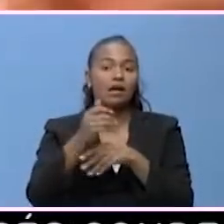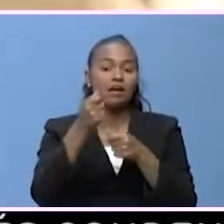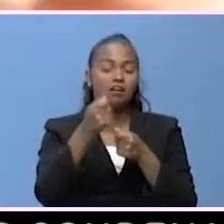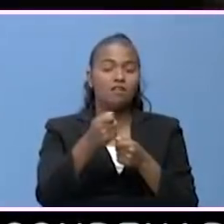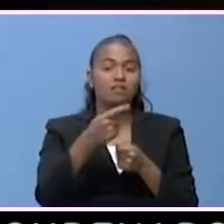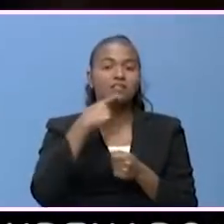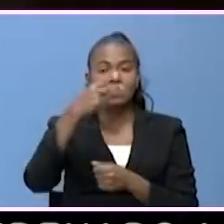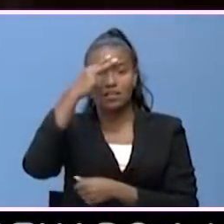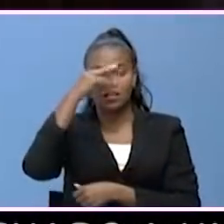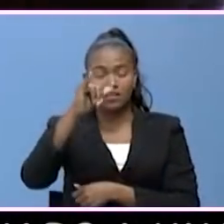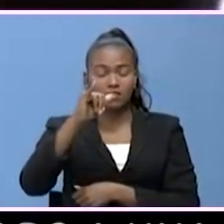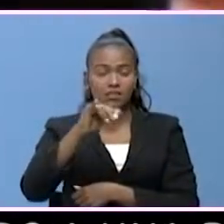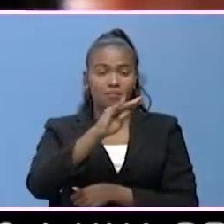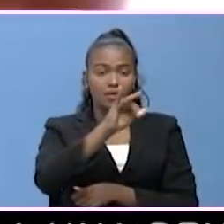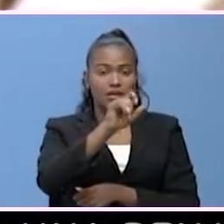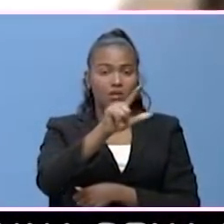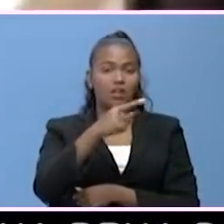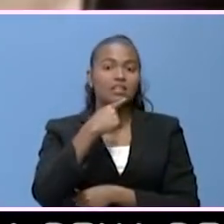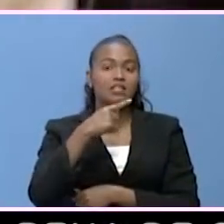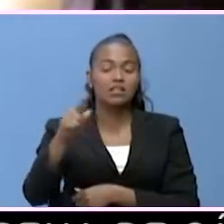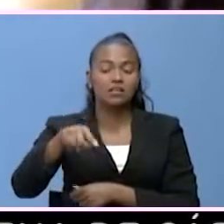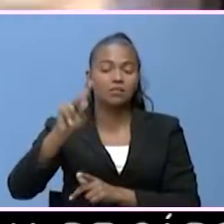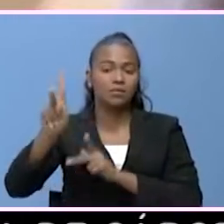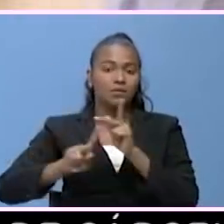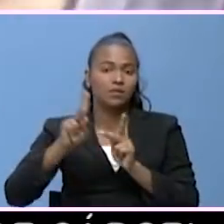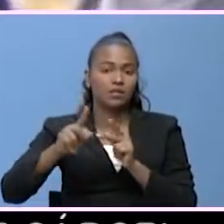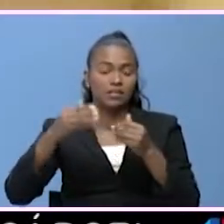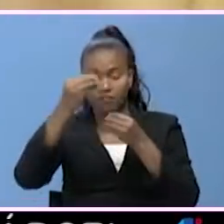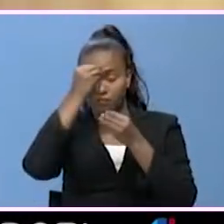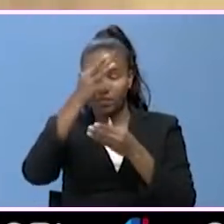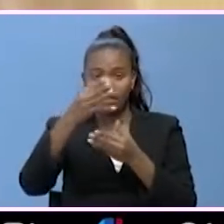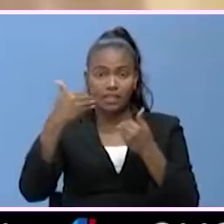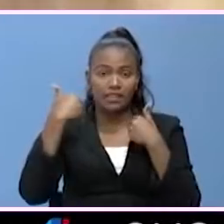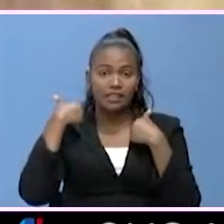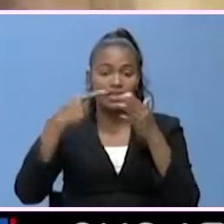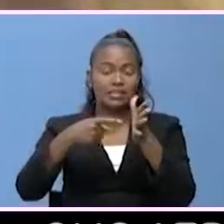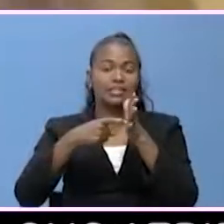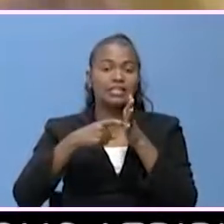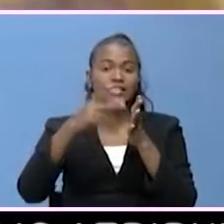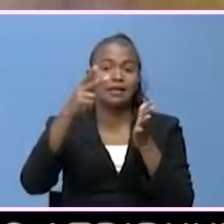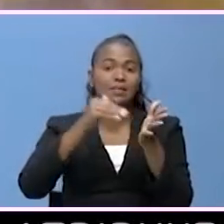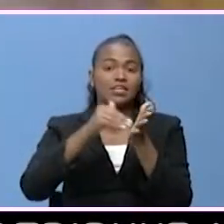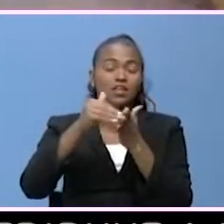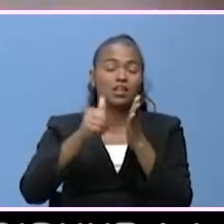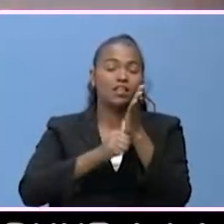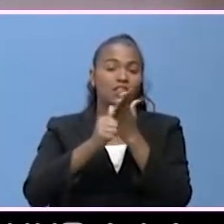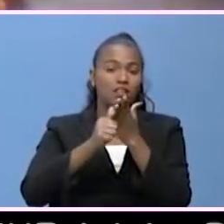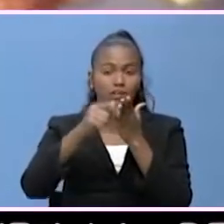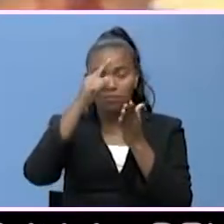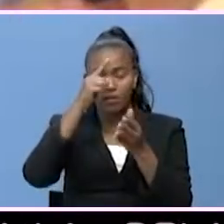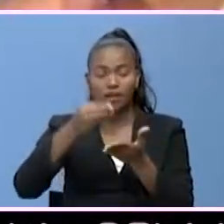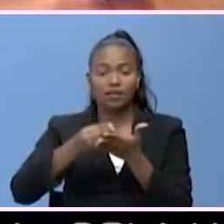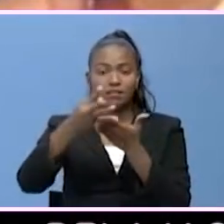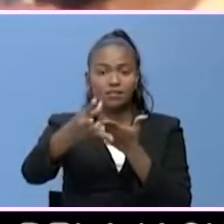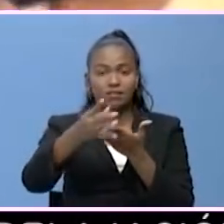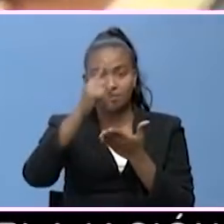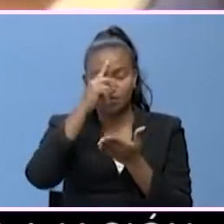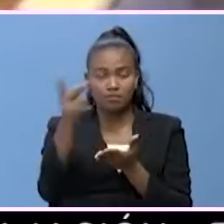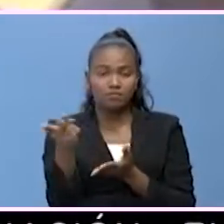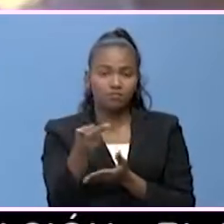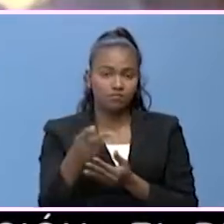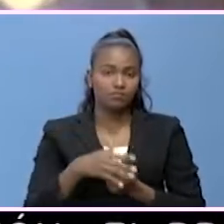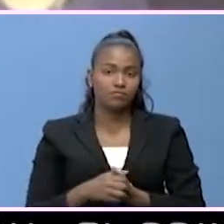amenazas en Haití. Michael sostuvo que los secuestradores le informaron que estaban exigiendo $3 millones como recompensa por